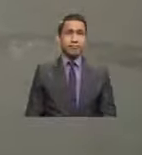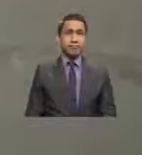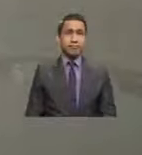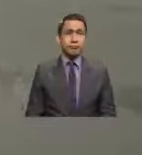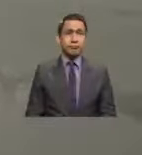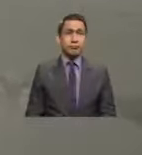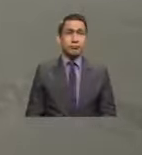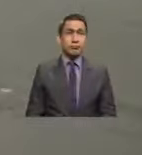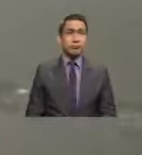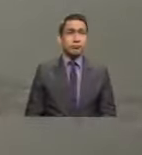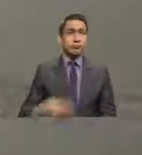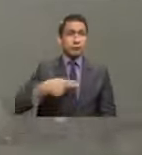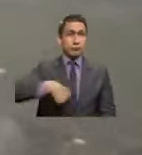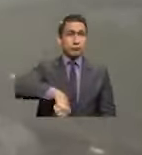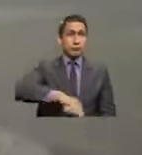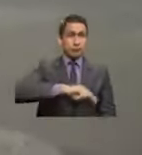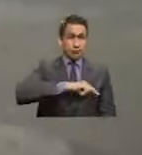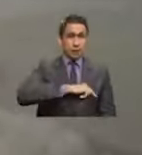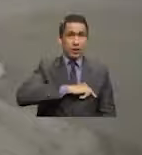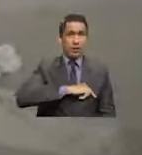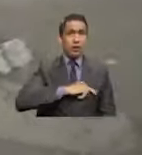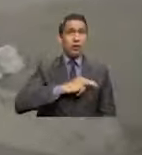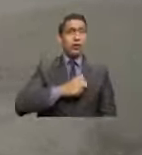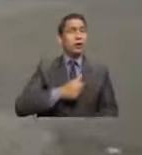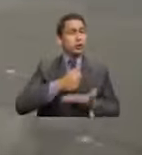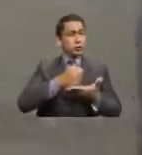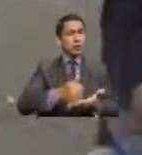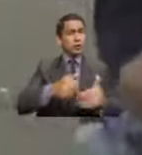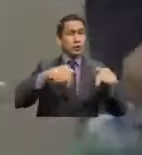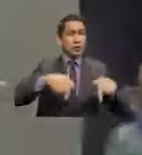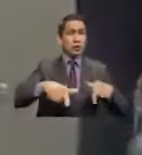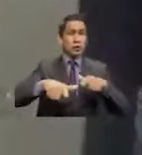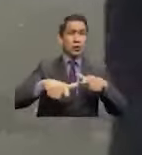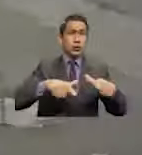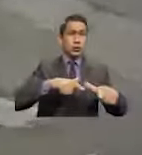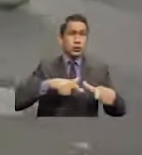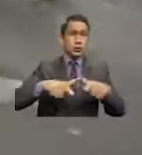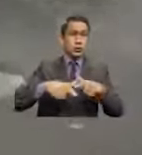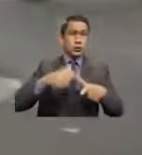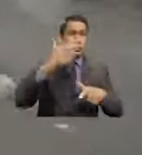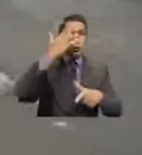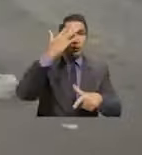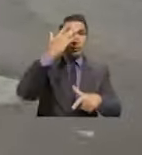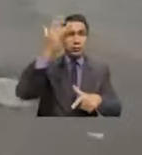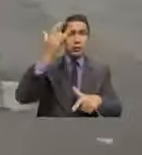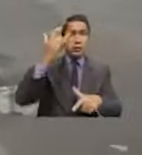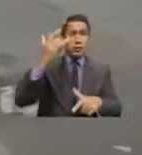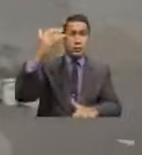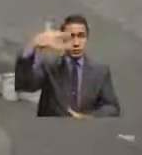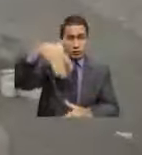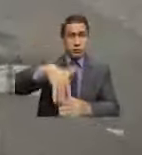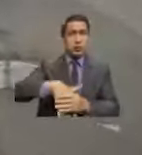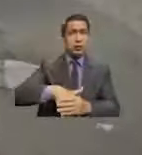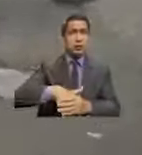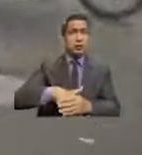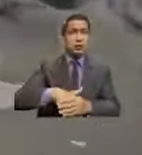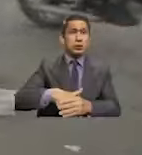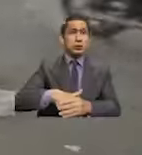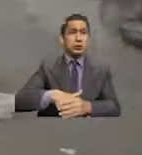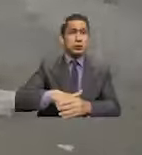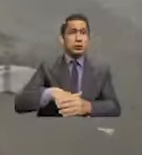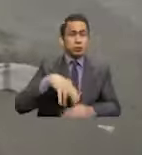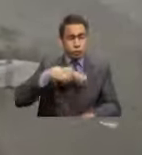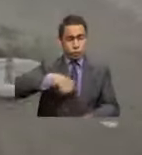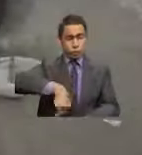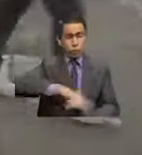una limpieza de un conducto. Nos estamos limpiando por la situación del fenómeno del niño. Pues. Somos una empresa, sino que por la situación estamos así. Y por